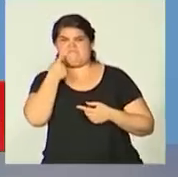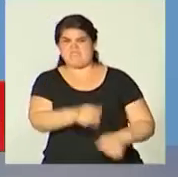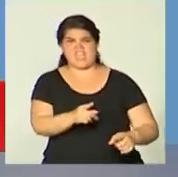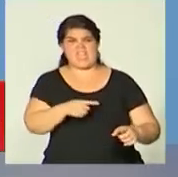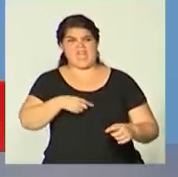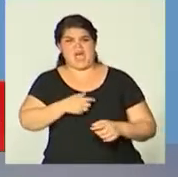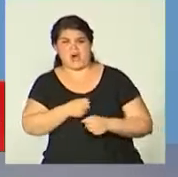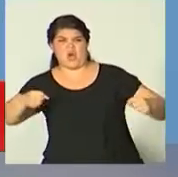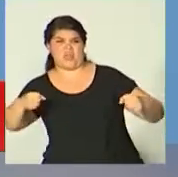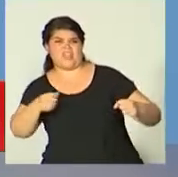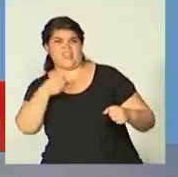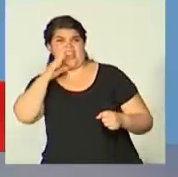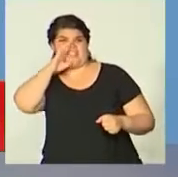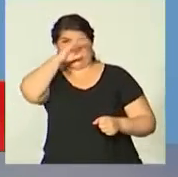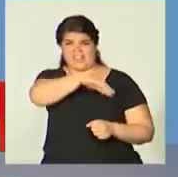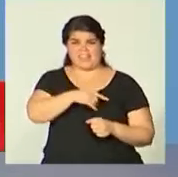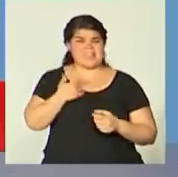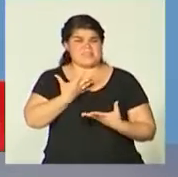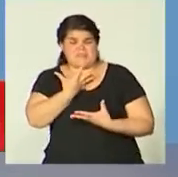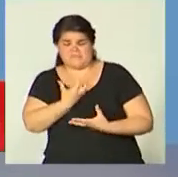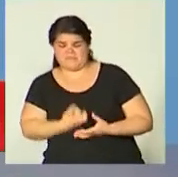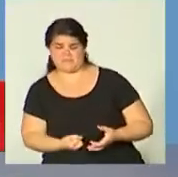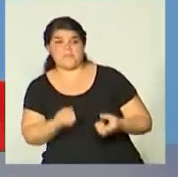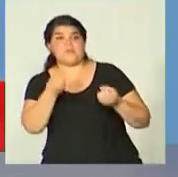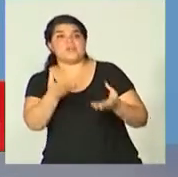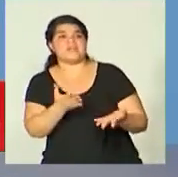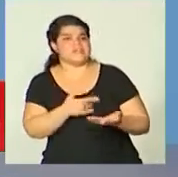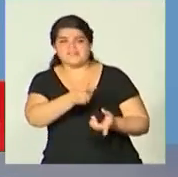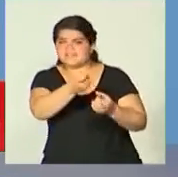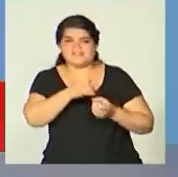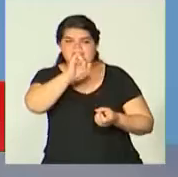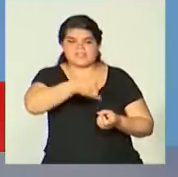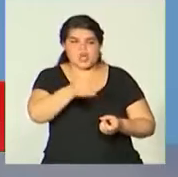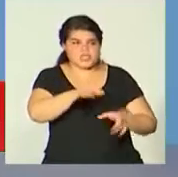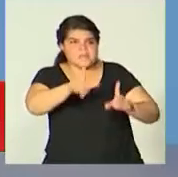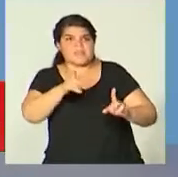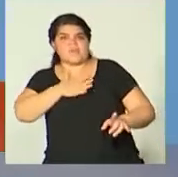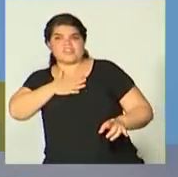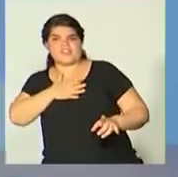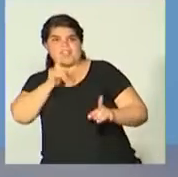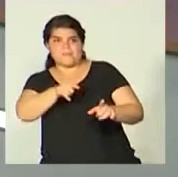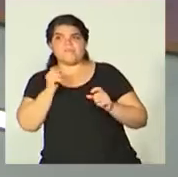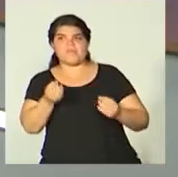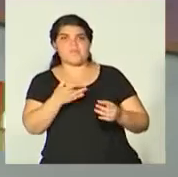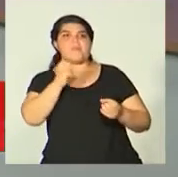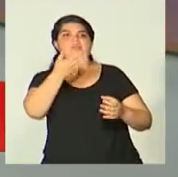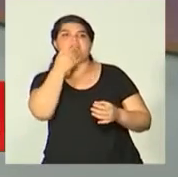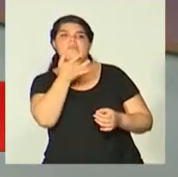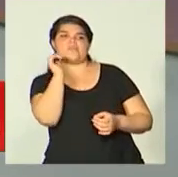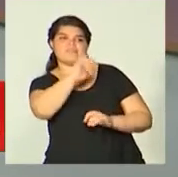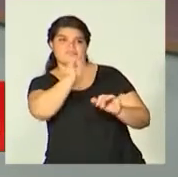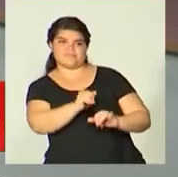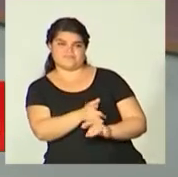discriminadas con la autoestima baja porque porque te quieren instalar ese tipo de modelo de vertex actor ahora tengo una pregunta